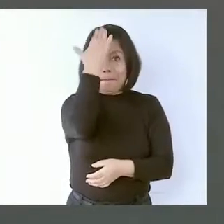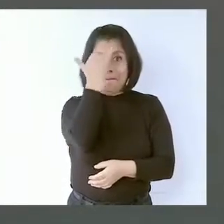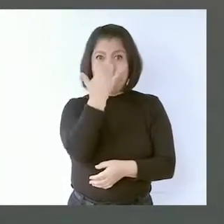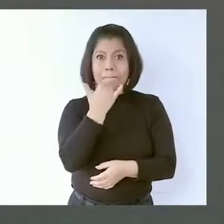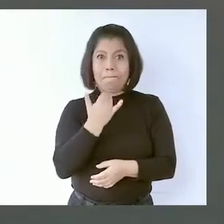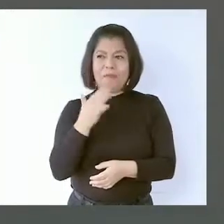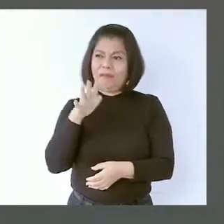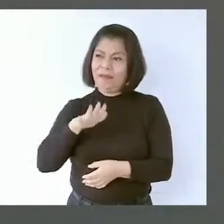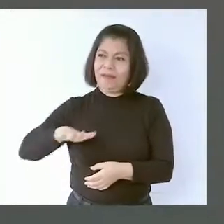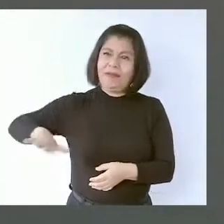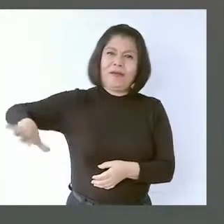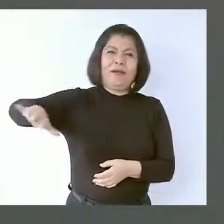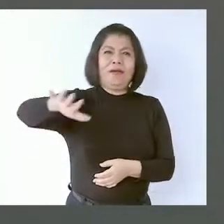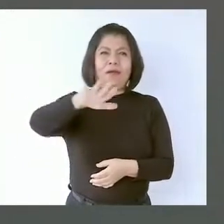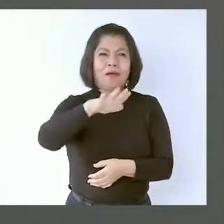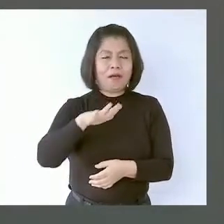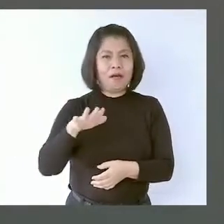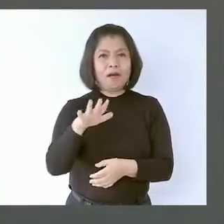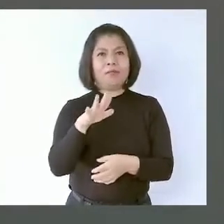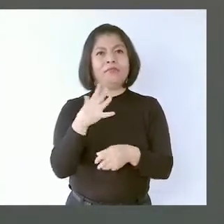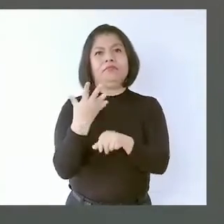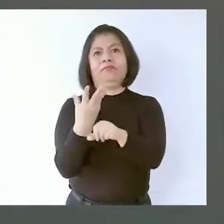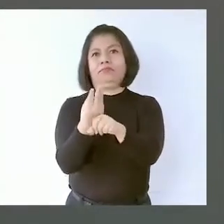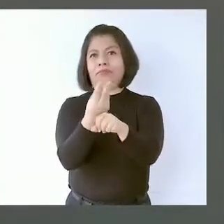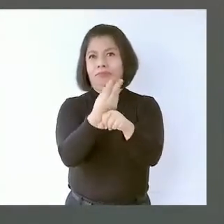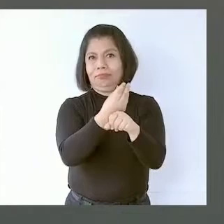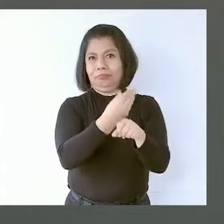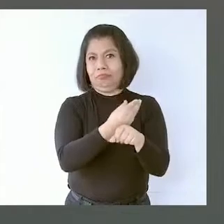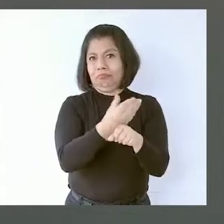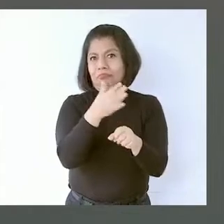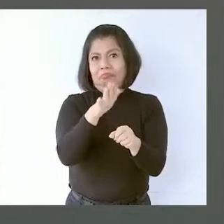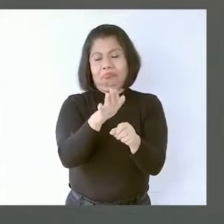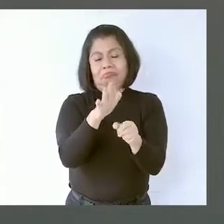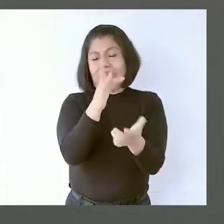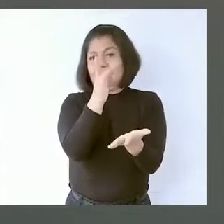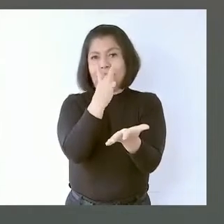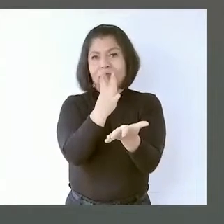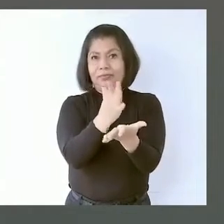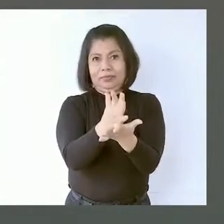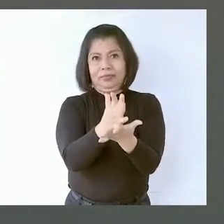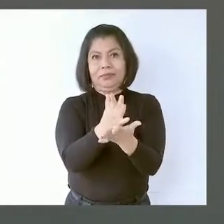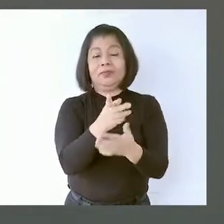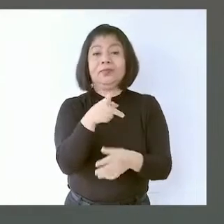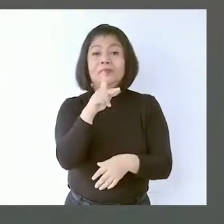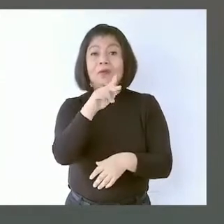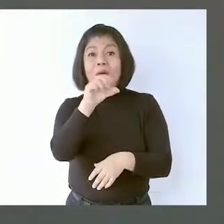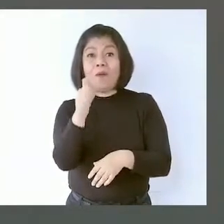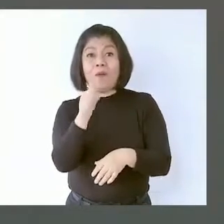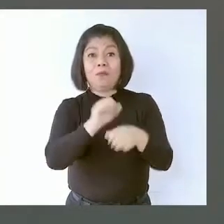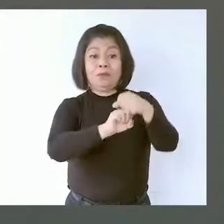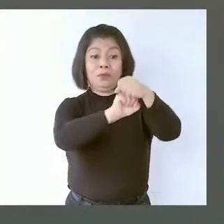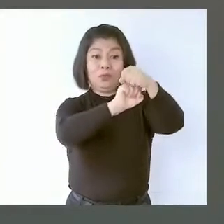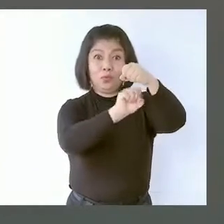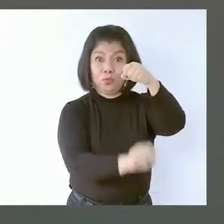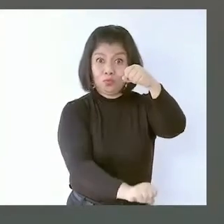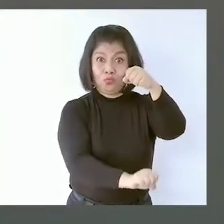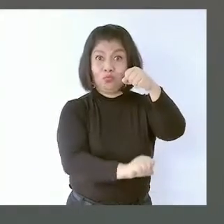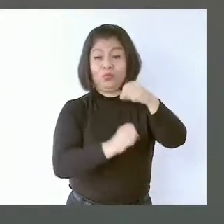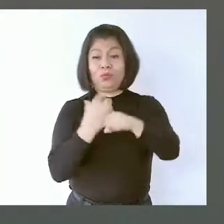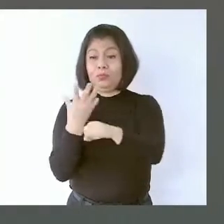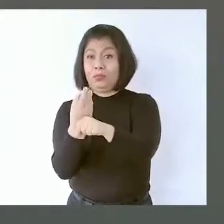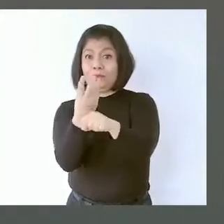estados del sureste, en vez de crecer, se cayó la economía